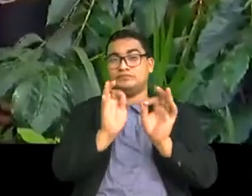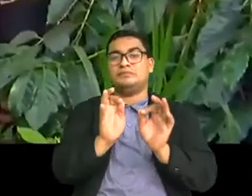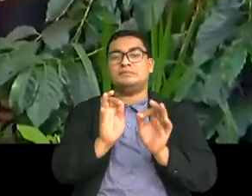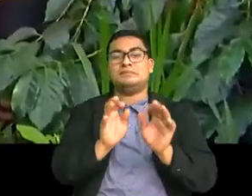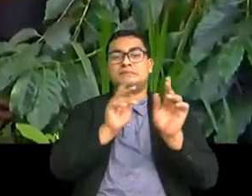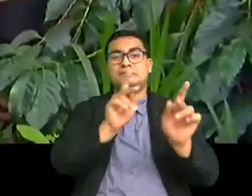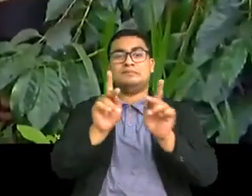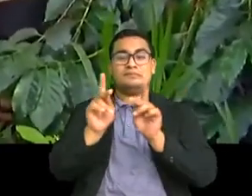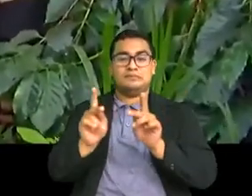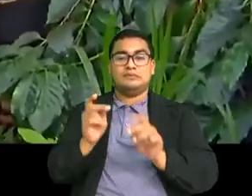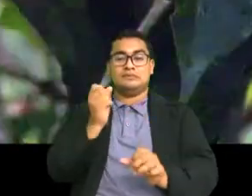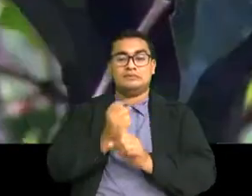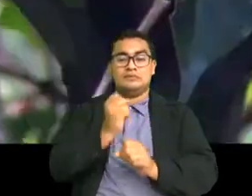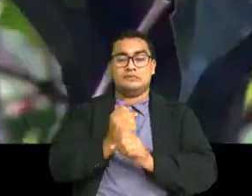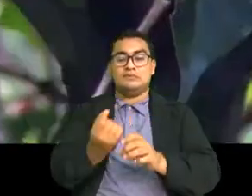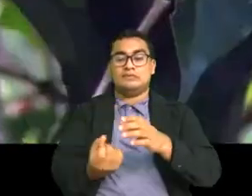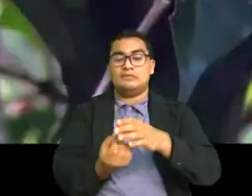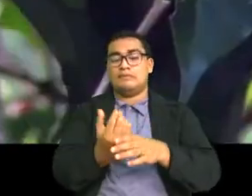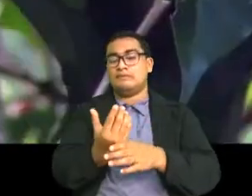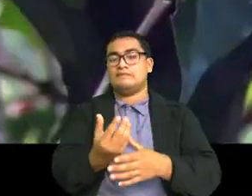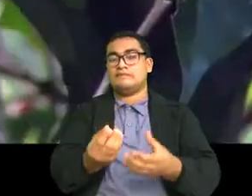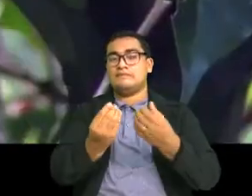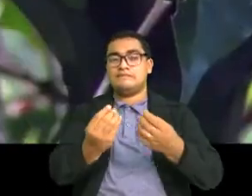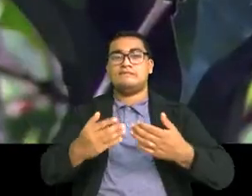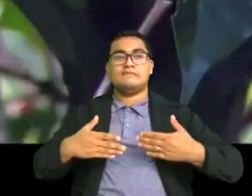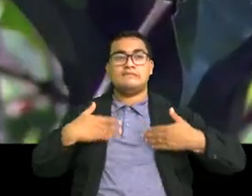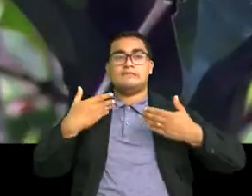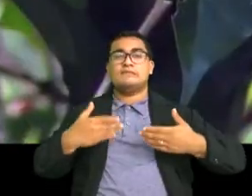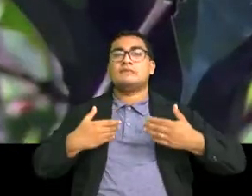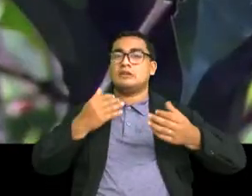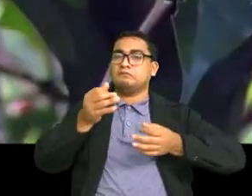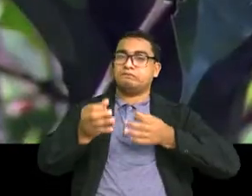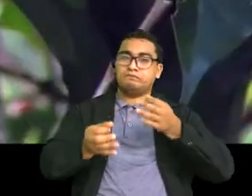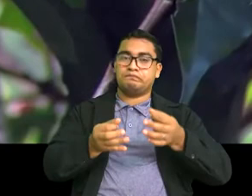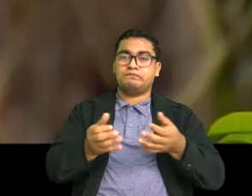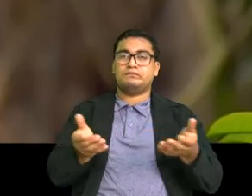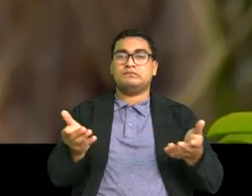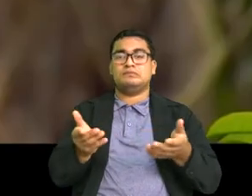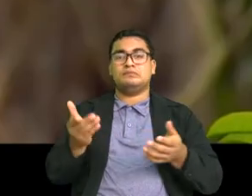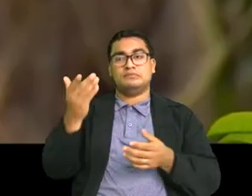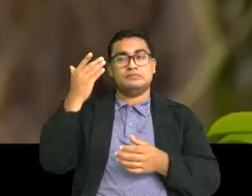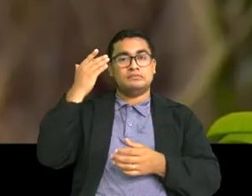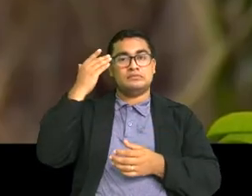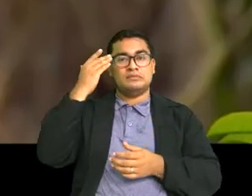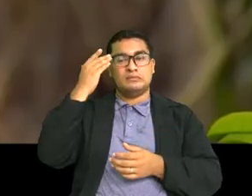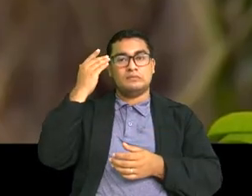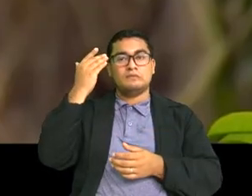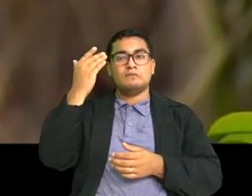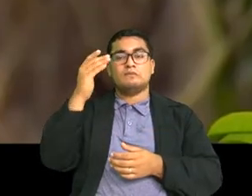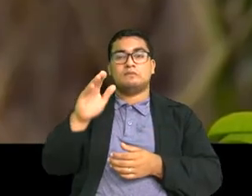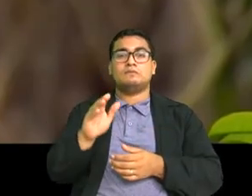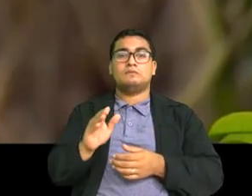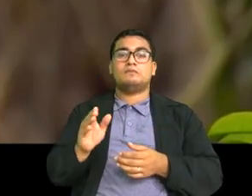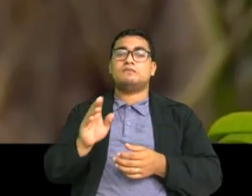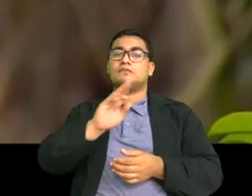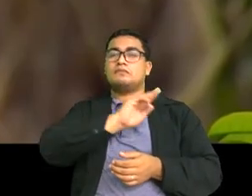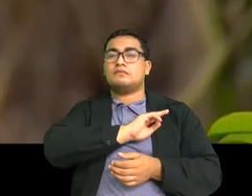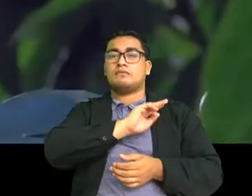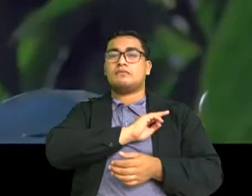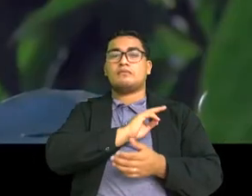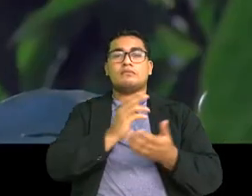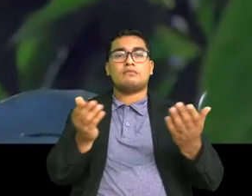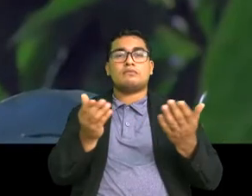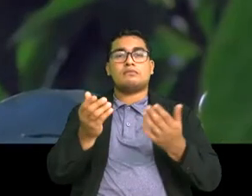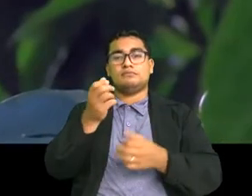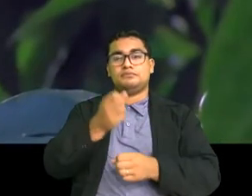productores se prestan de manera muy alegre muy contenta porque ellos saben que hay un 2 es una labor